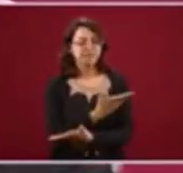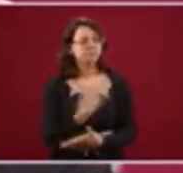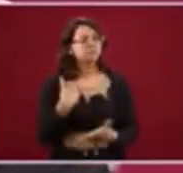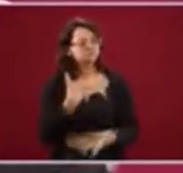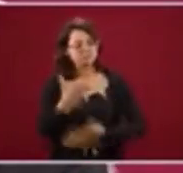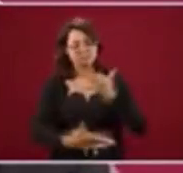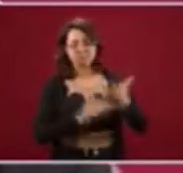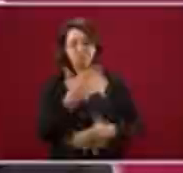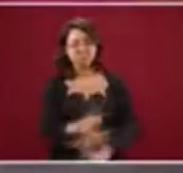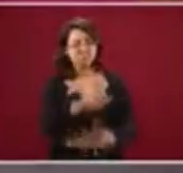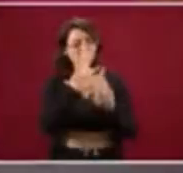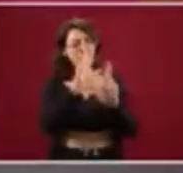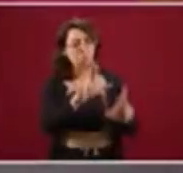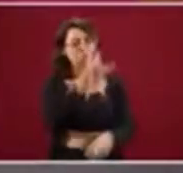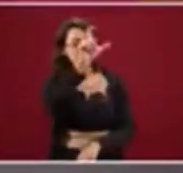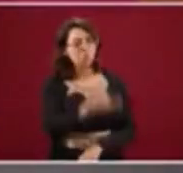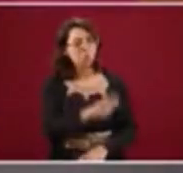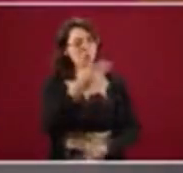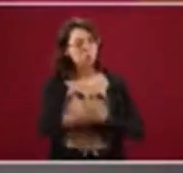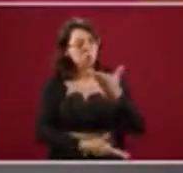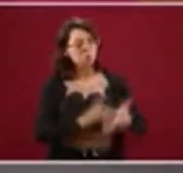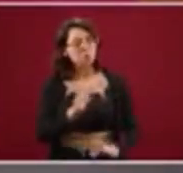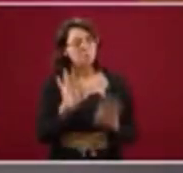respetable, un hombre respetable.